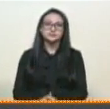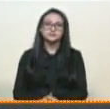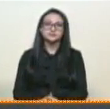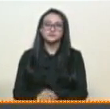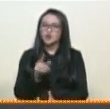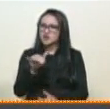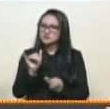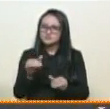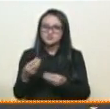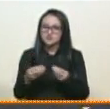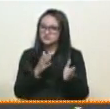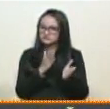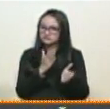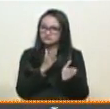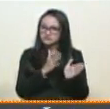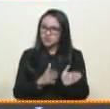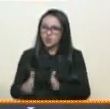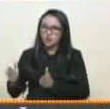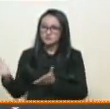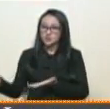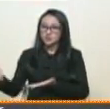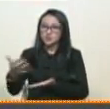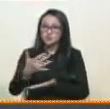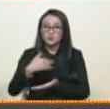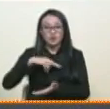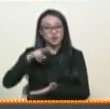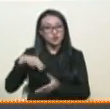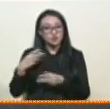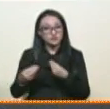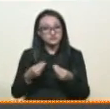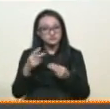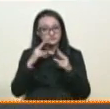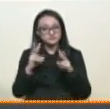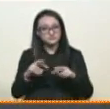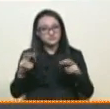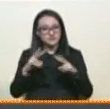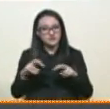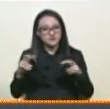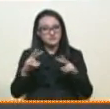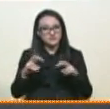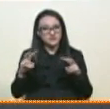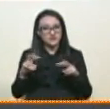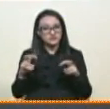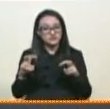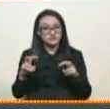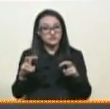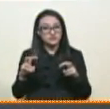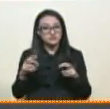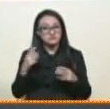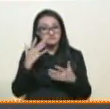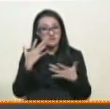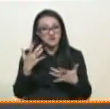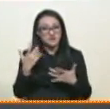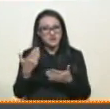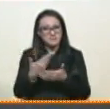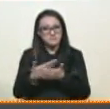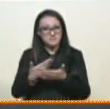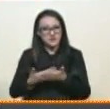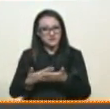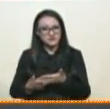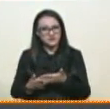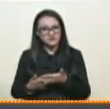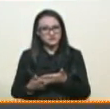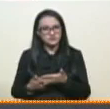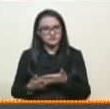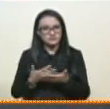sus planteamientos y nosotros recogemos esos planteamientos, hacemos los análisis, las investigaciones para ver la aplicabilidad de lo que se está planteando y si